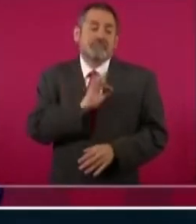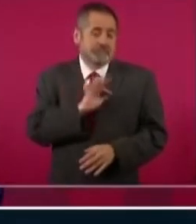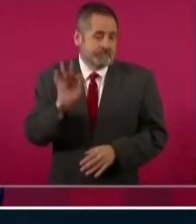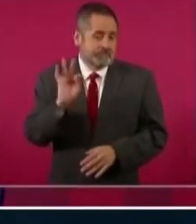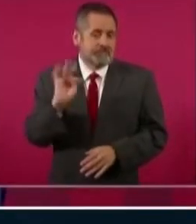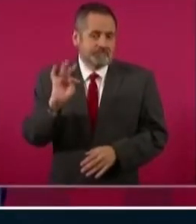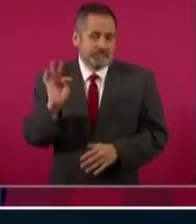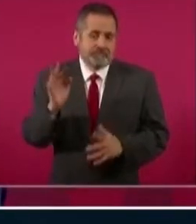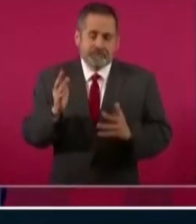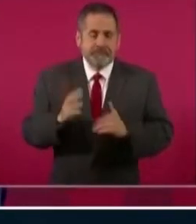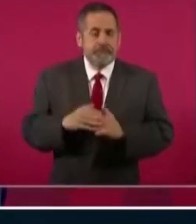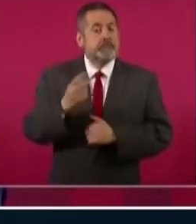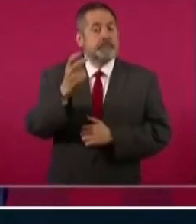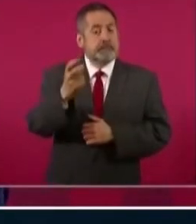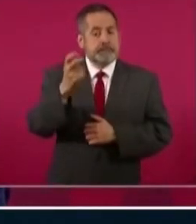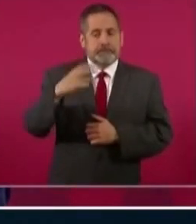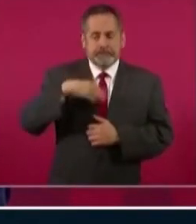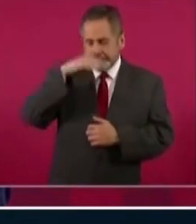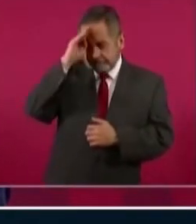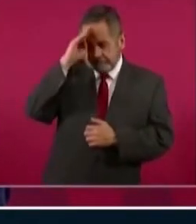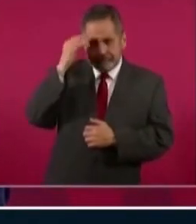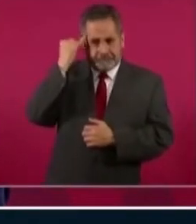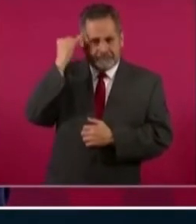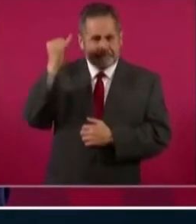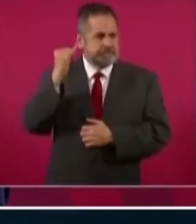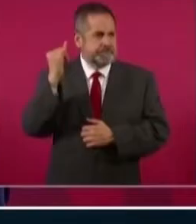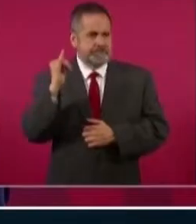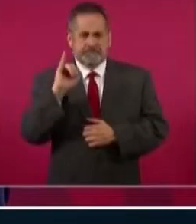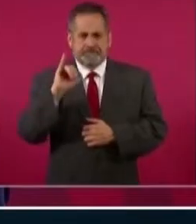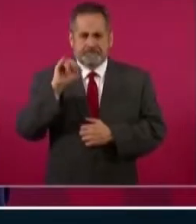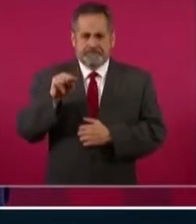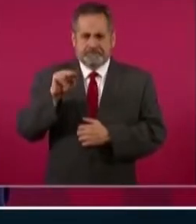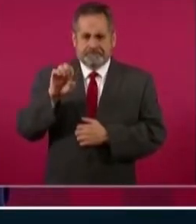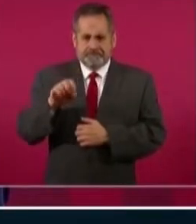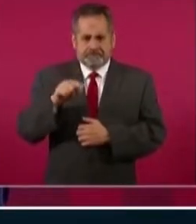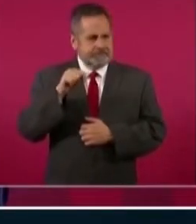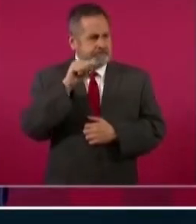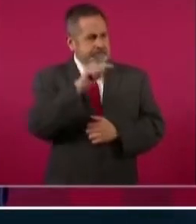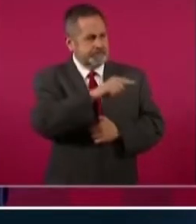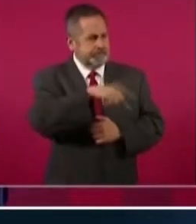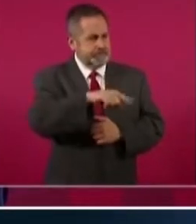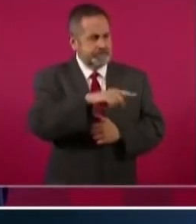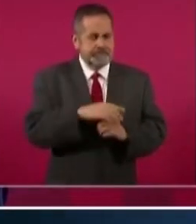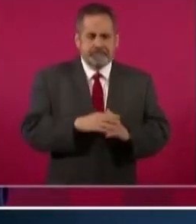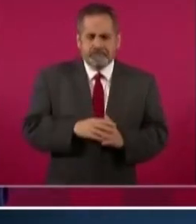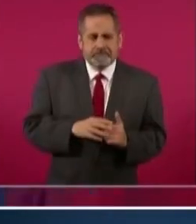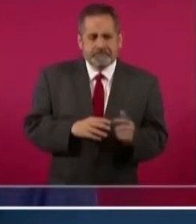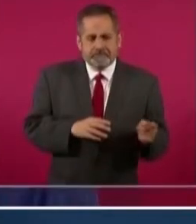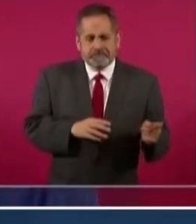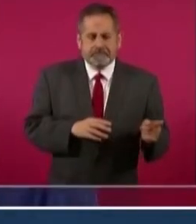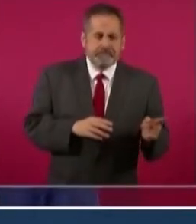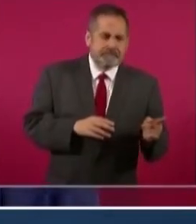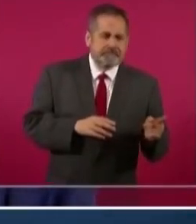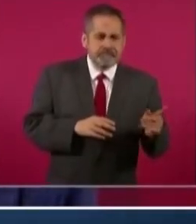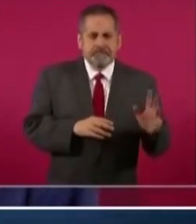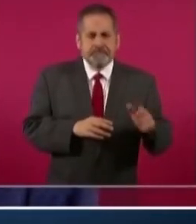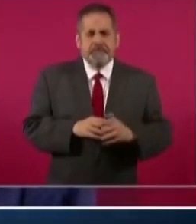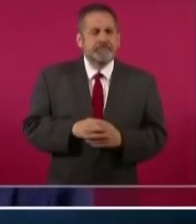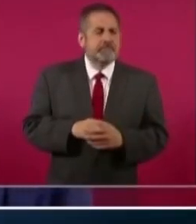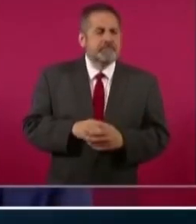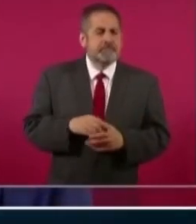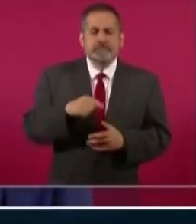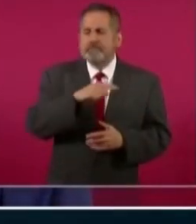aparenten bienestar y que en realidad no lo sean, están dados para eso. Él tiene